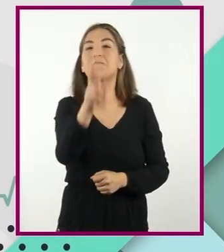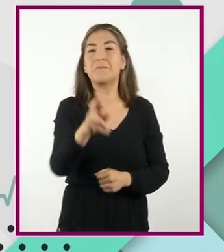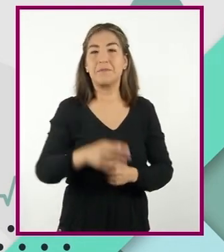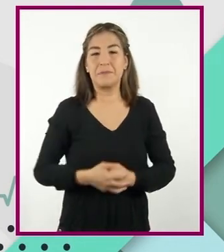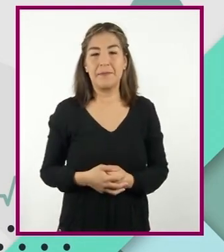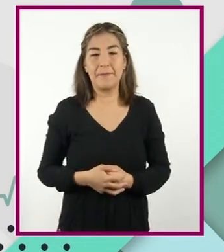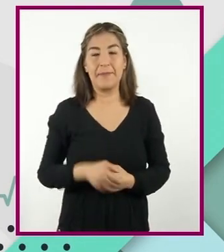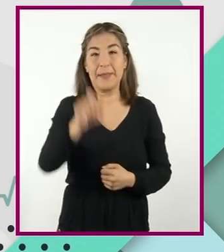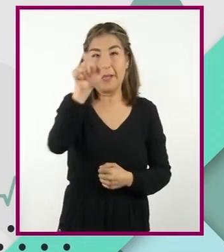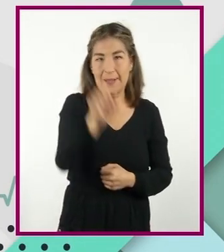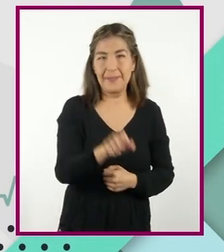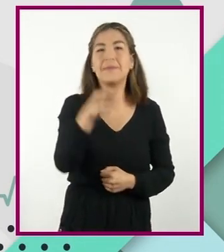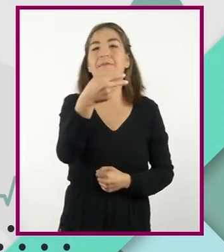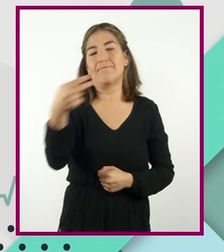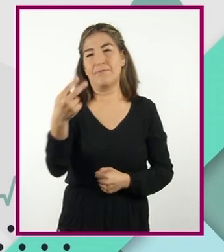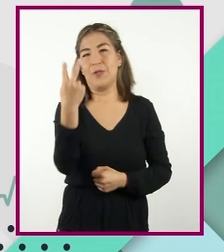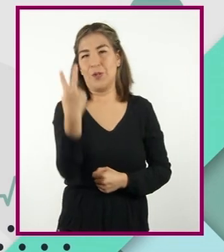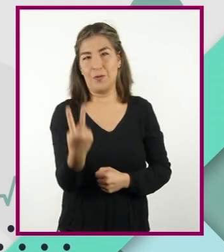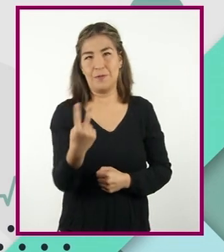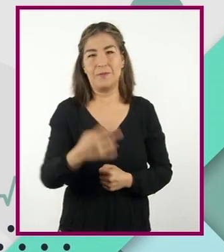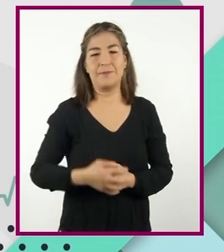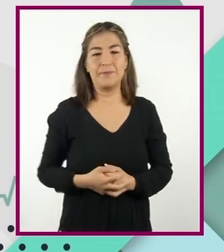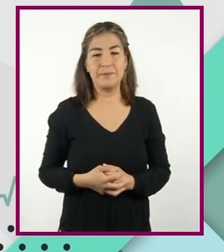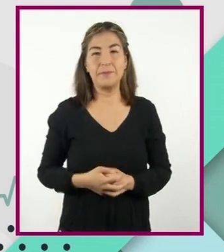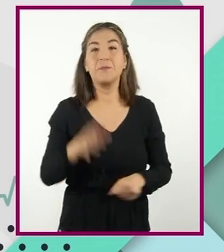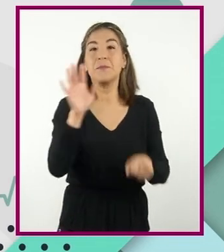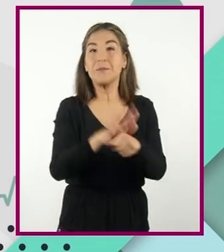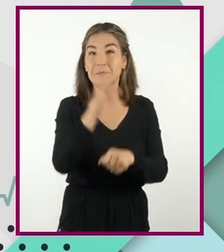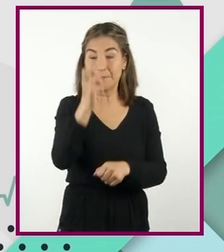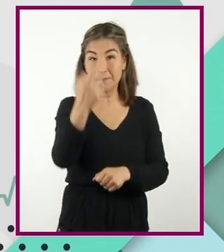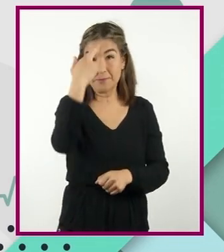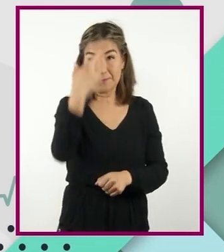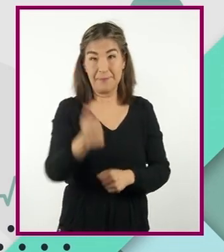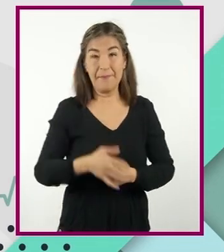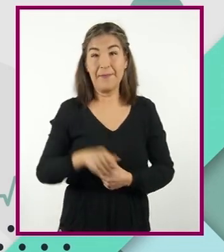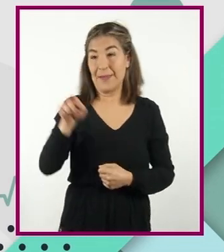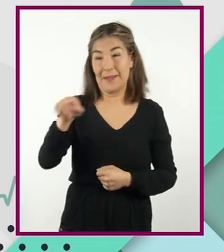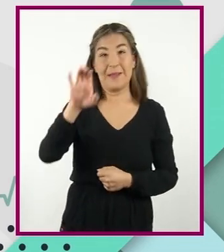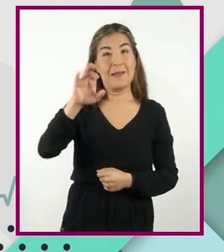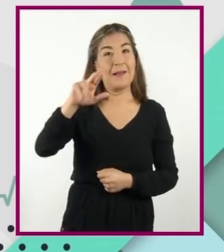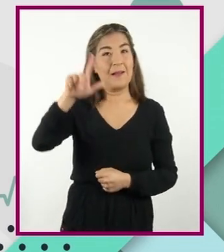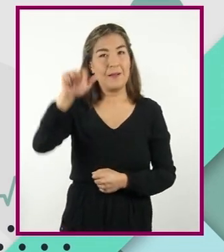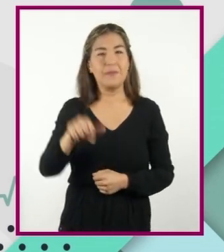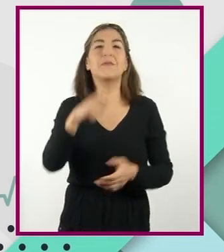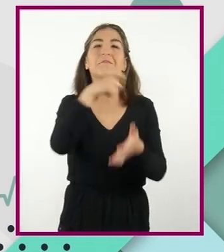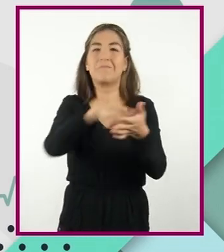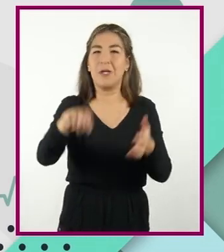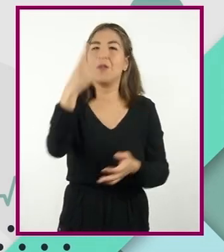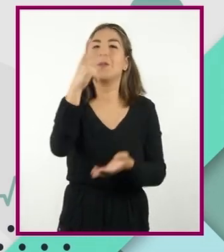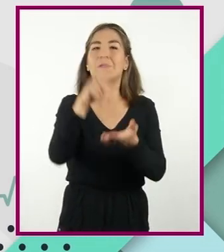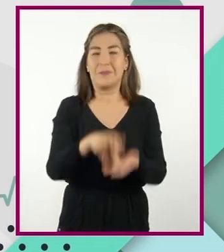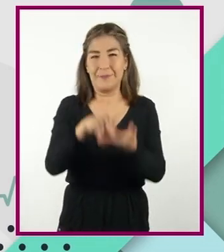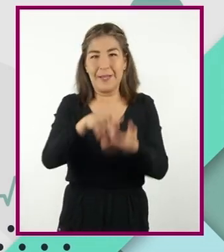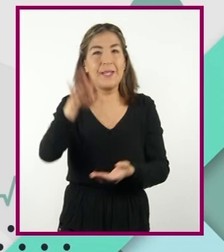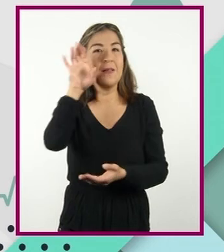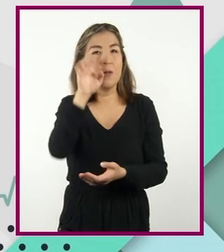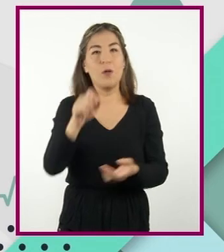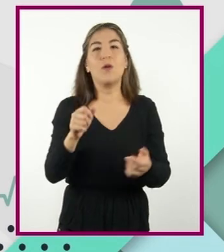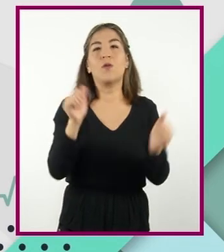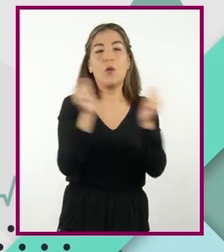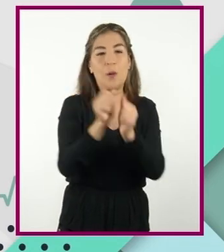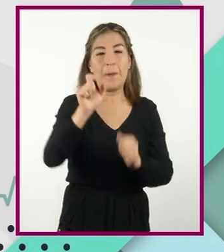X es igual a 2. Por lo tanto, Carla comprará 2 kilogramos de naranja con